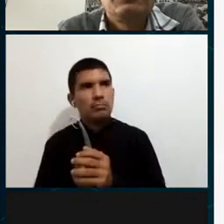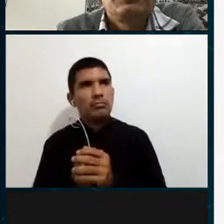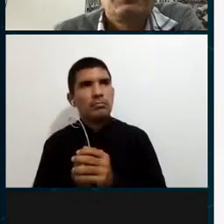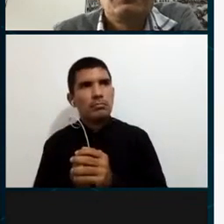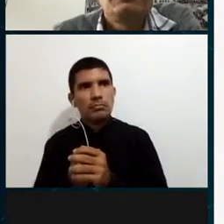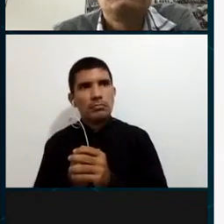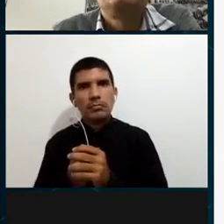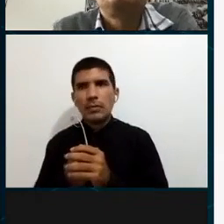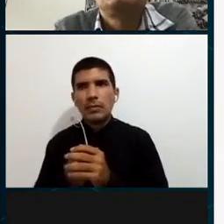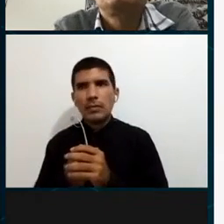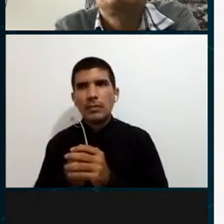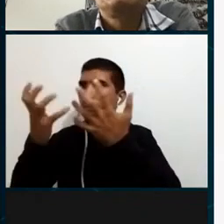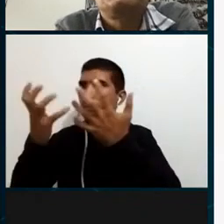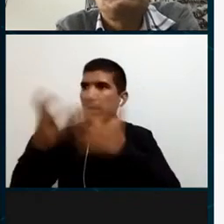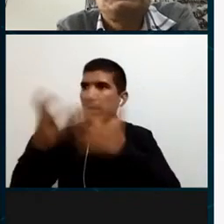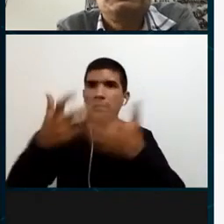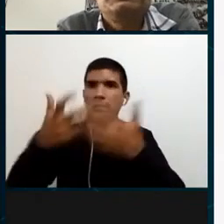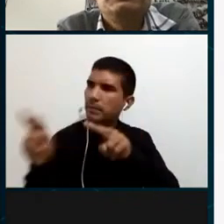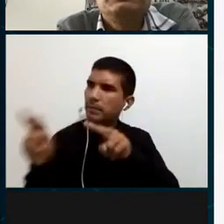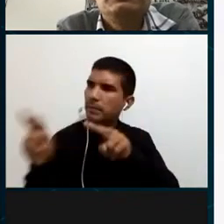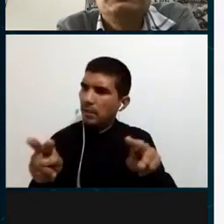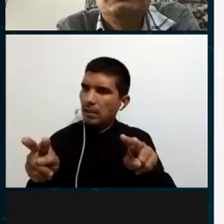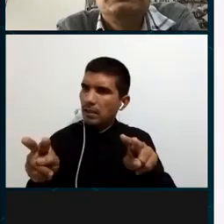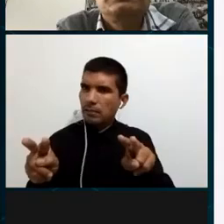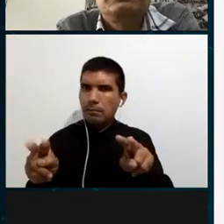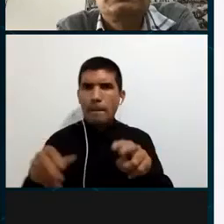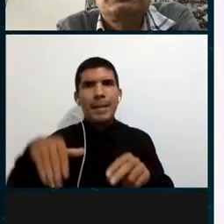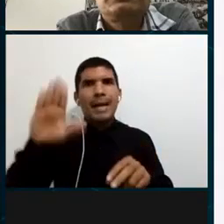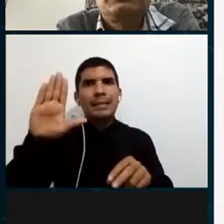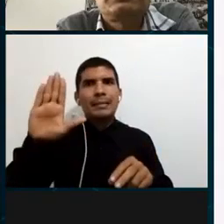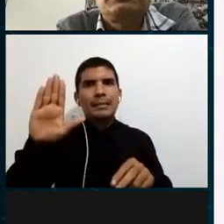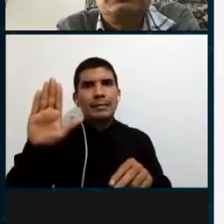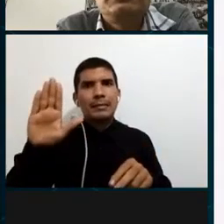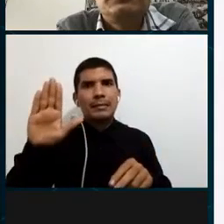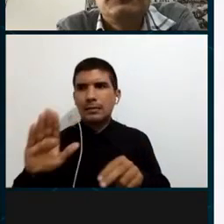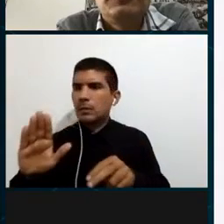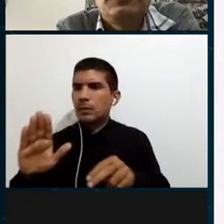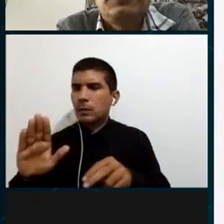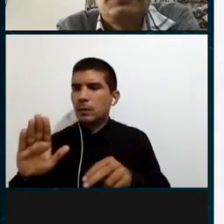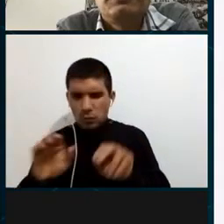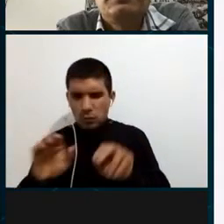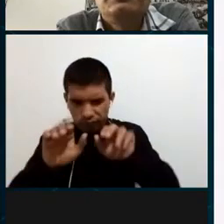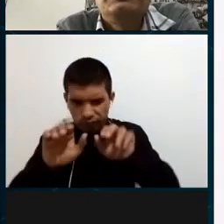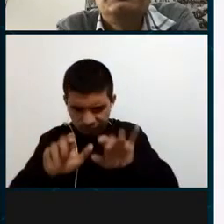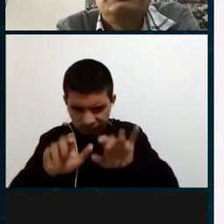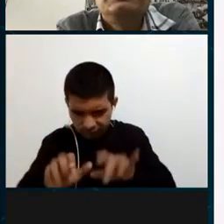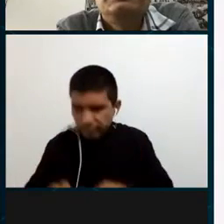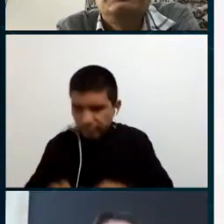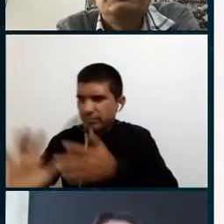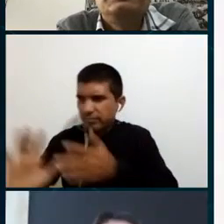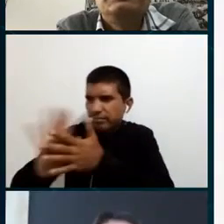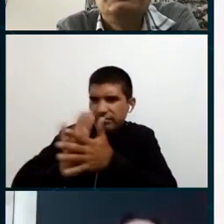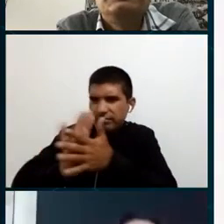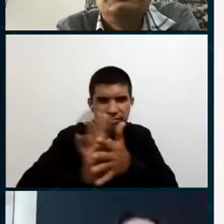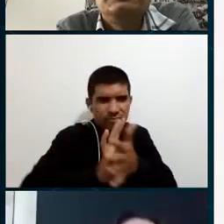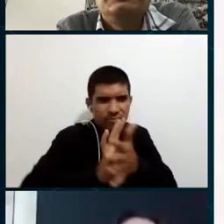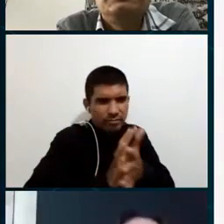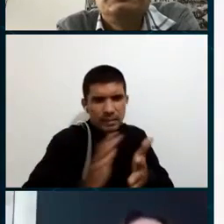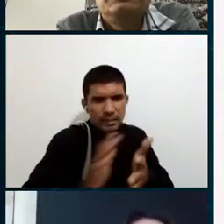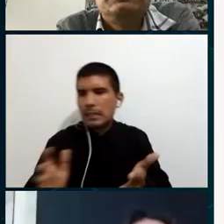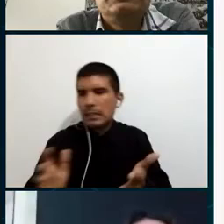en información y a partir de ahí desarrollar nuevos productos y servicios. Ya es parte de tu día a